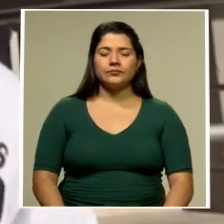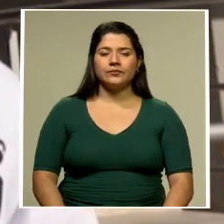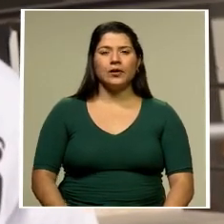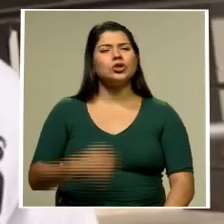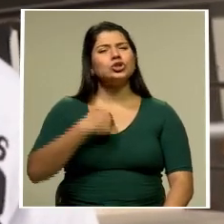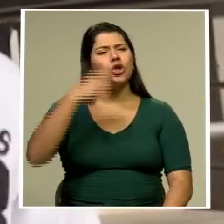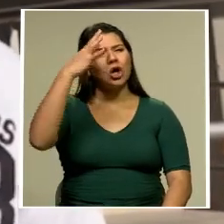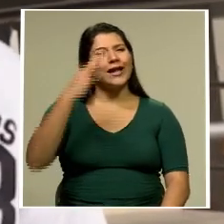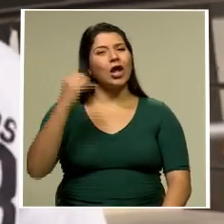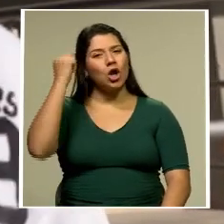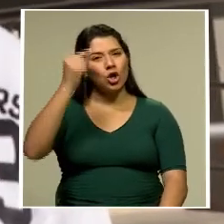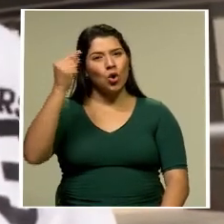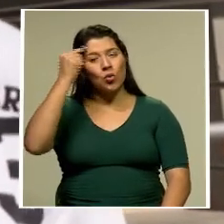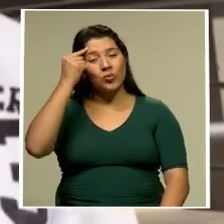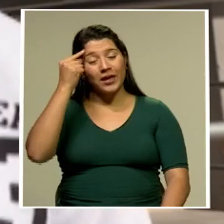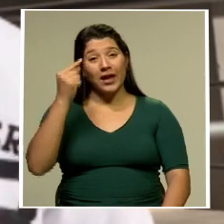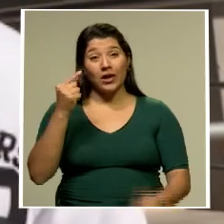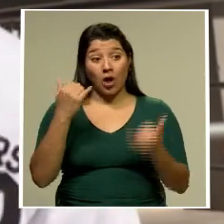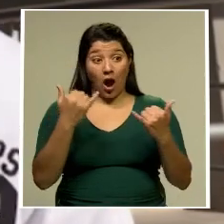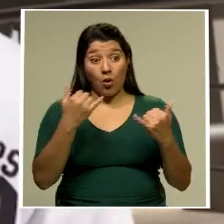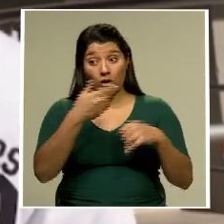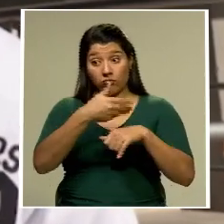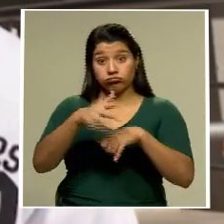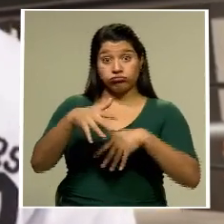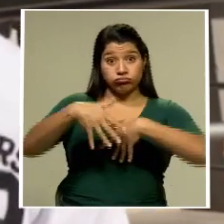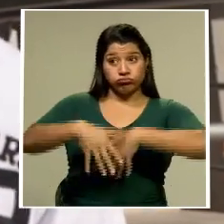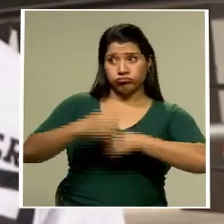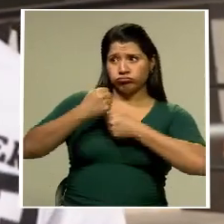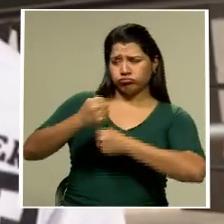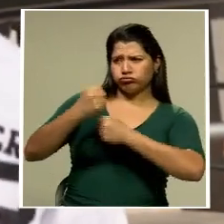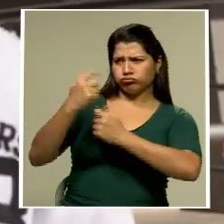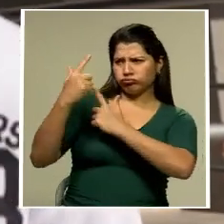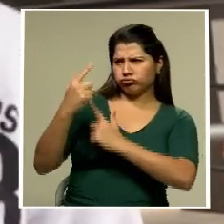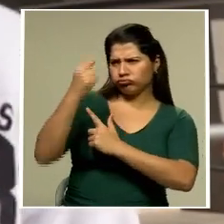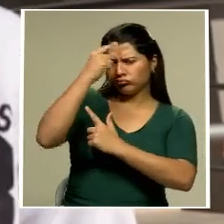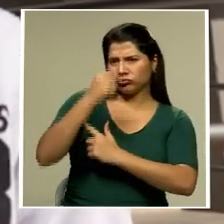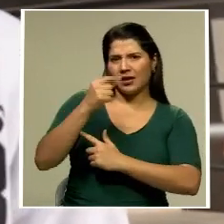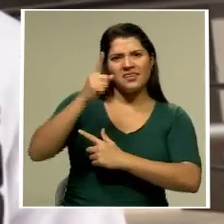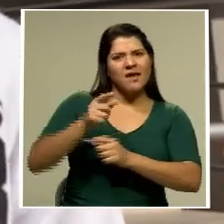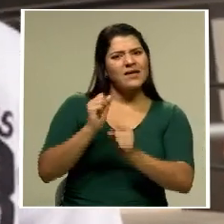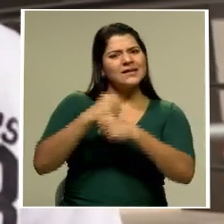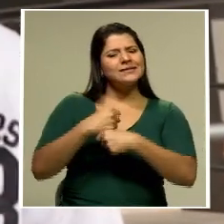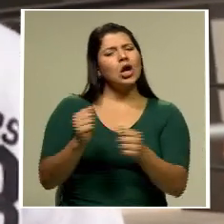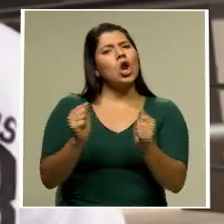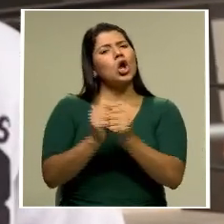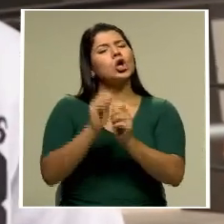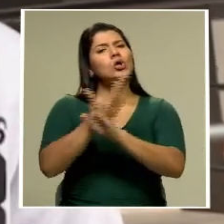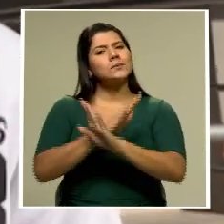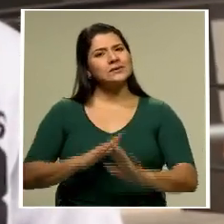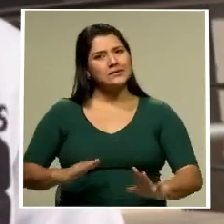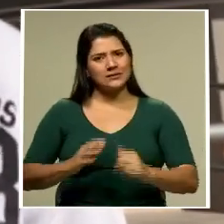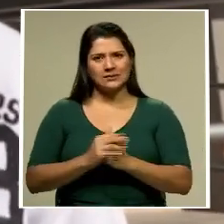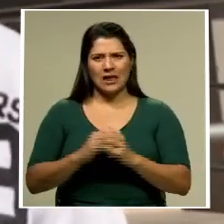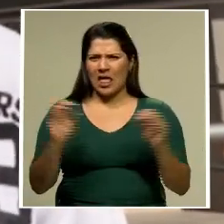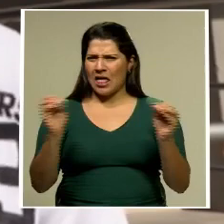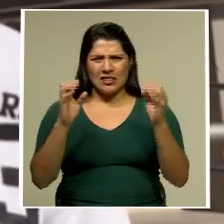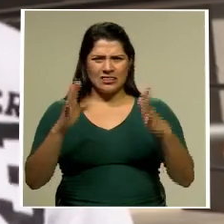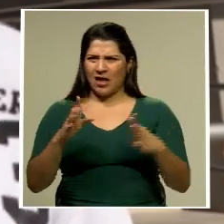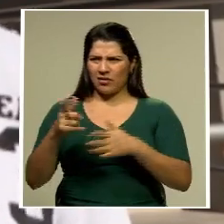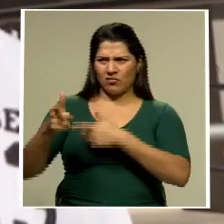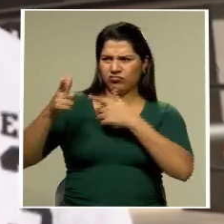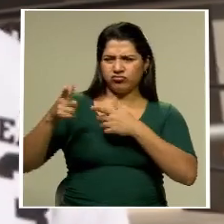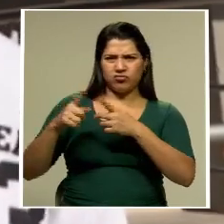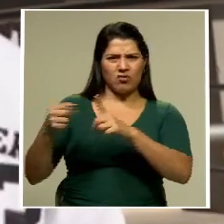Creo que el gobierno ahora, ya que ha desplegado soldados y esas cosas, debería hacer esto de manera pacífica. Nadie debe ser